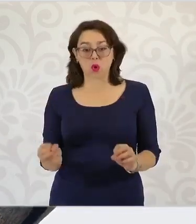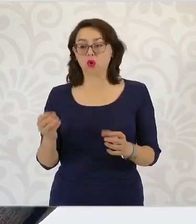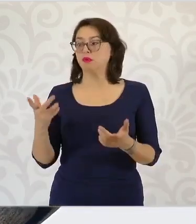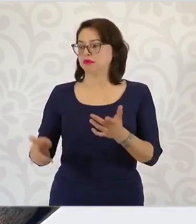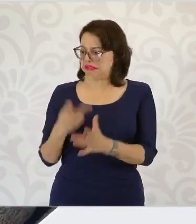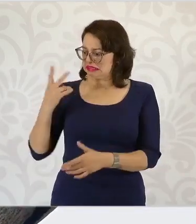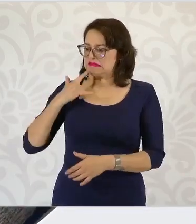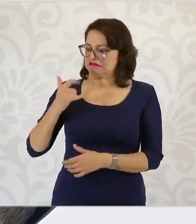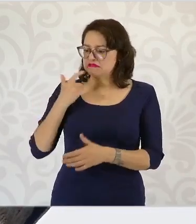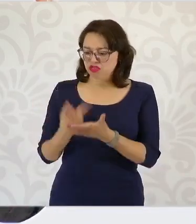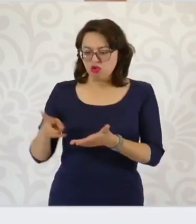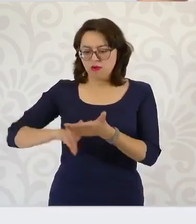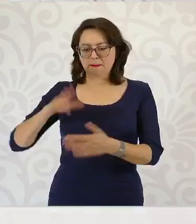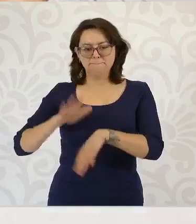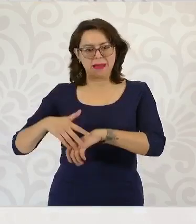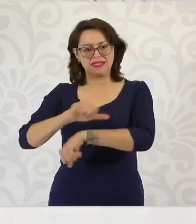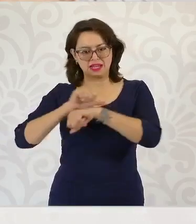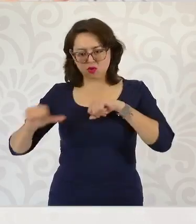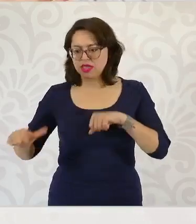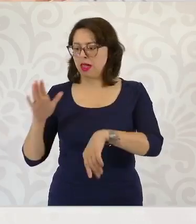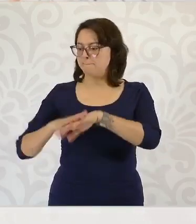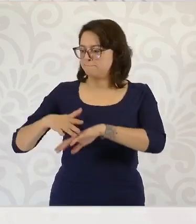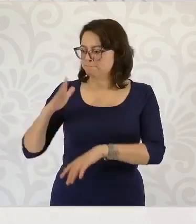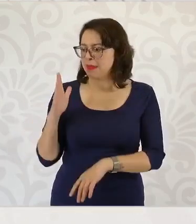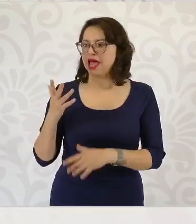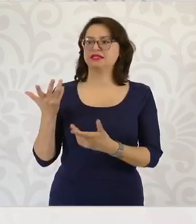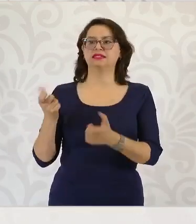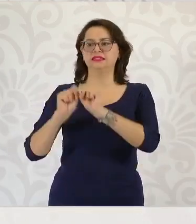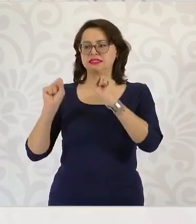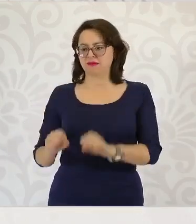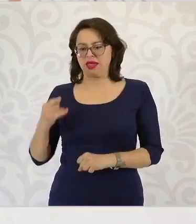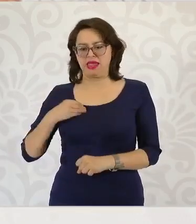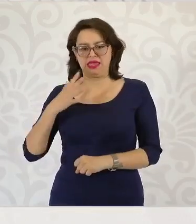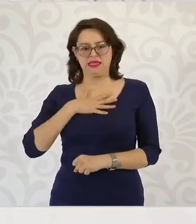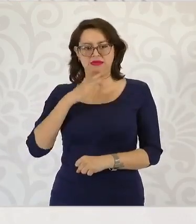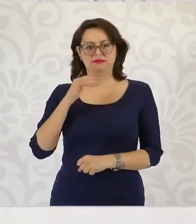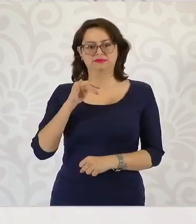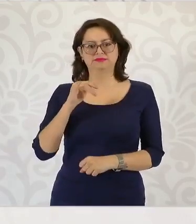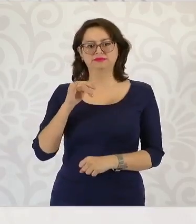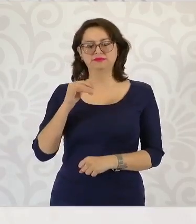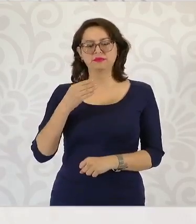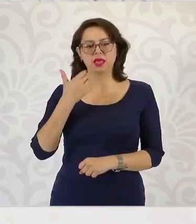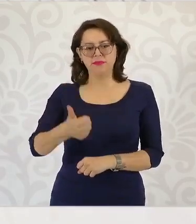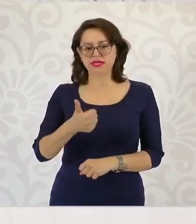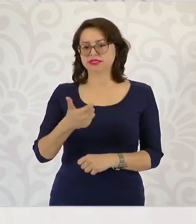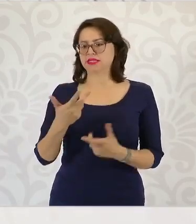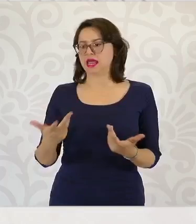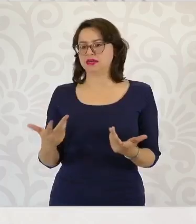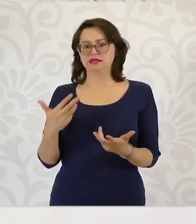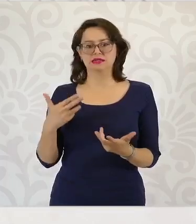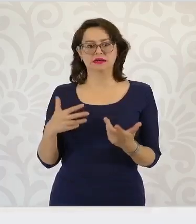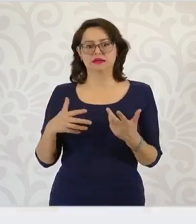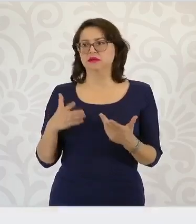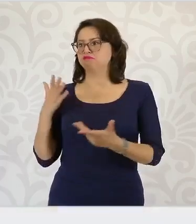IMSS. O un sistema de IMSS Bienestar que tiene un cuerpo regional que